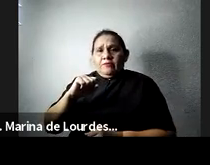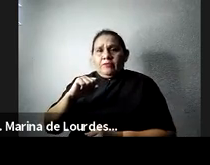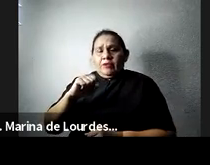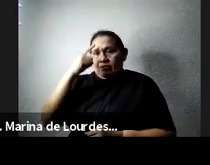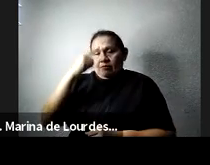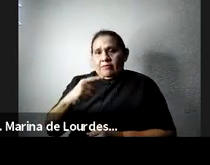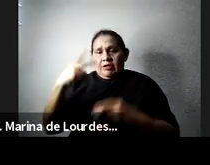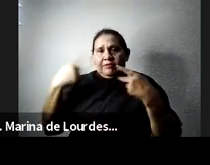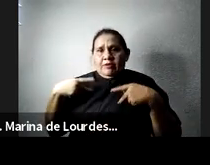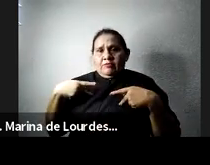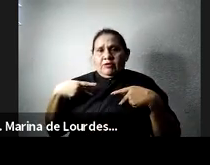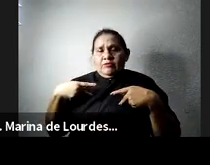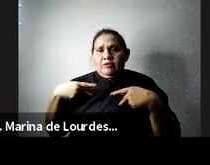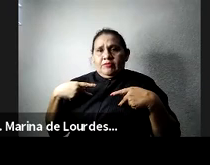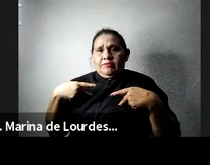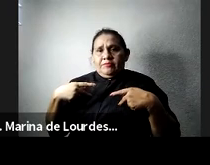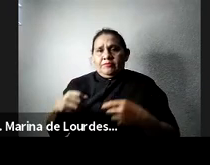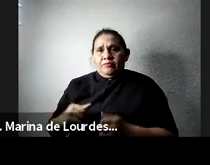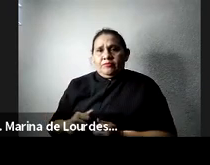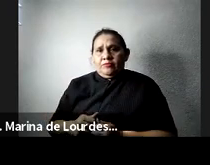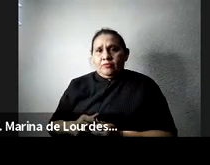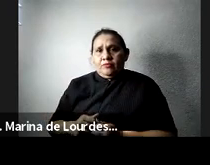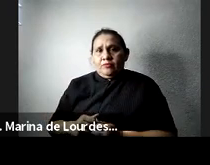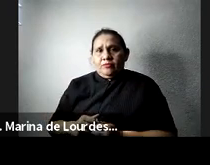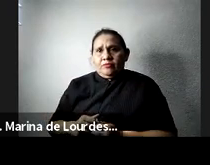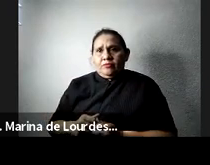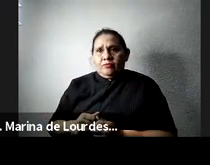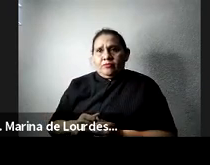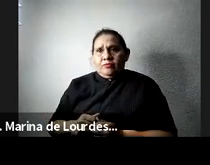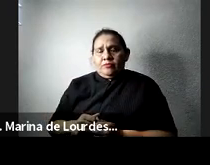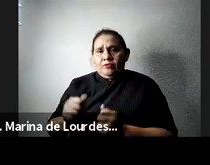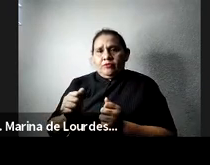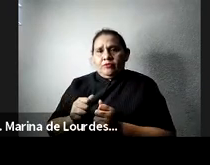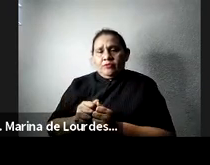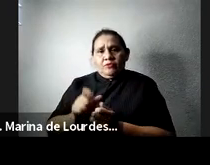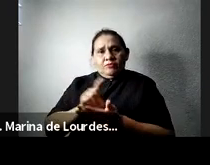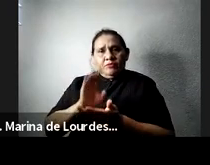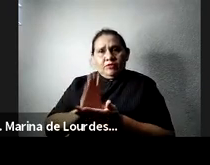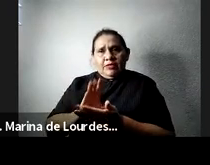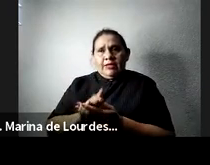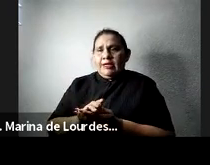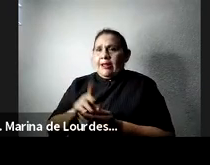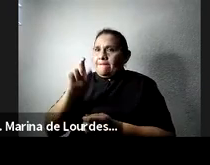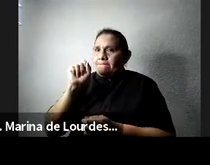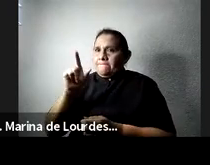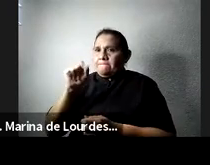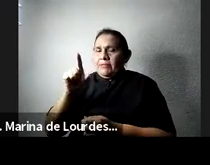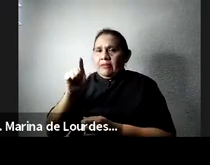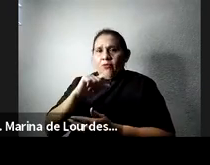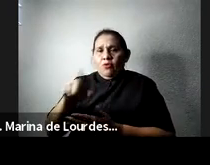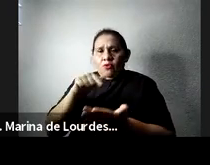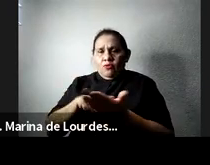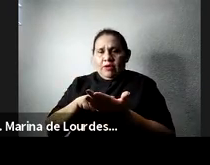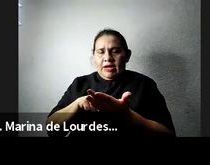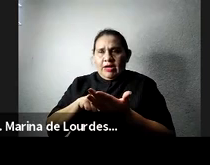para la persona con discapacidad visual es mover esa rampa exactamente al mismo lugar que lo requiere